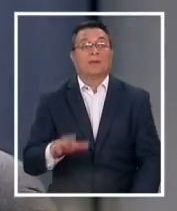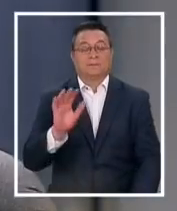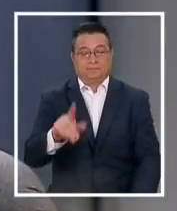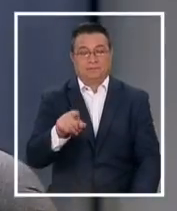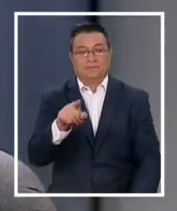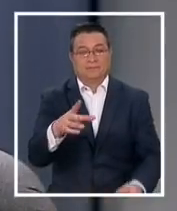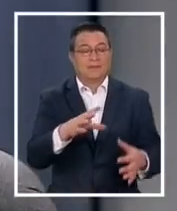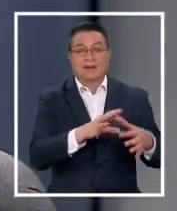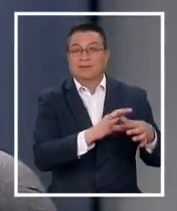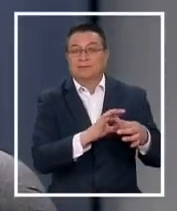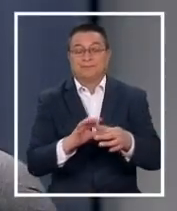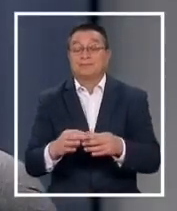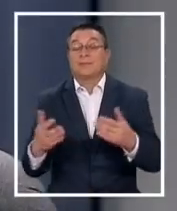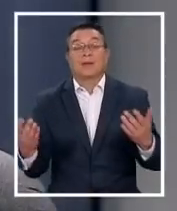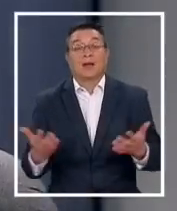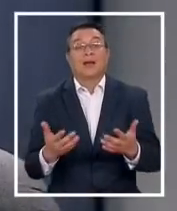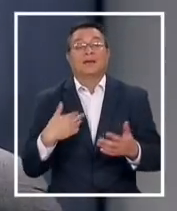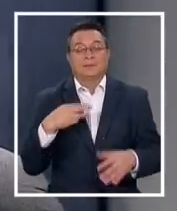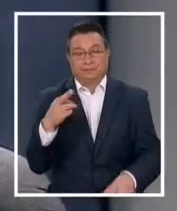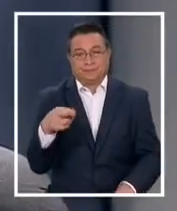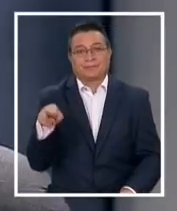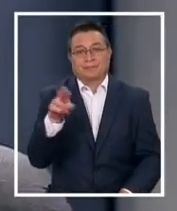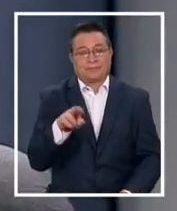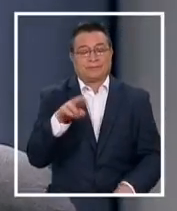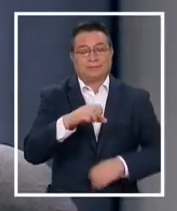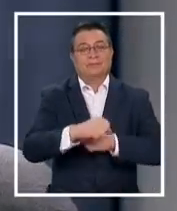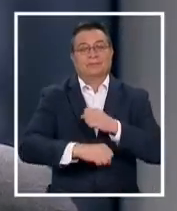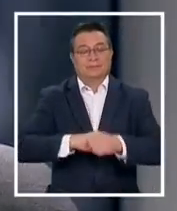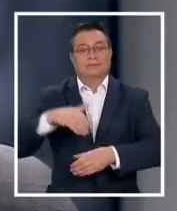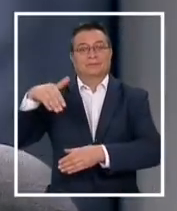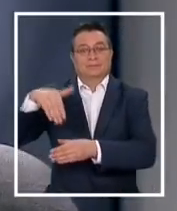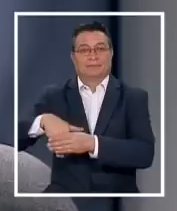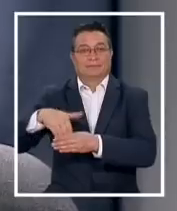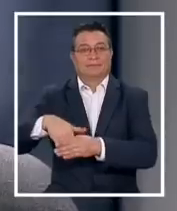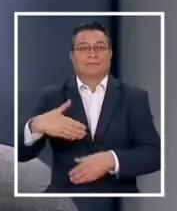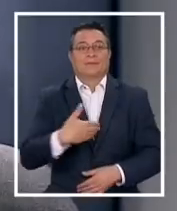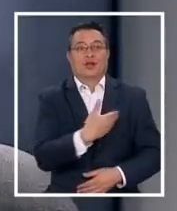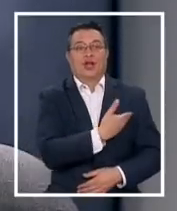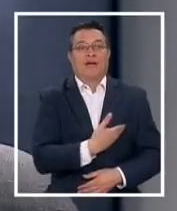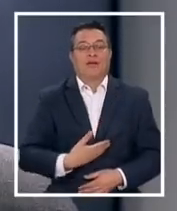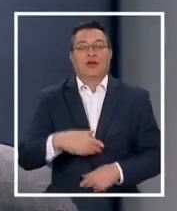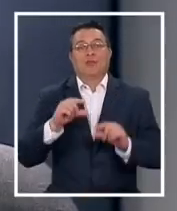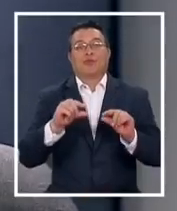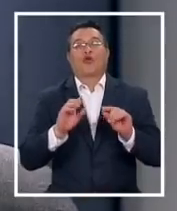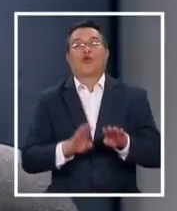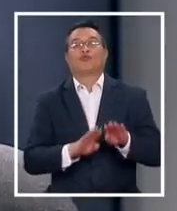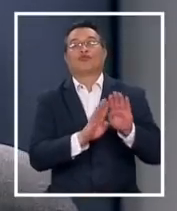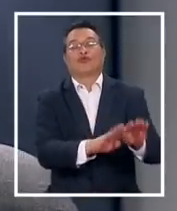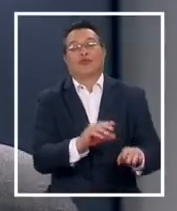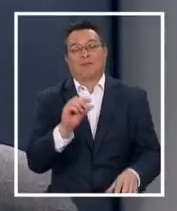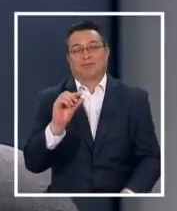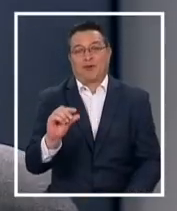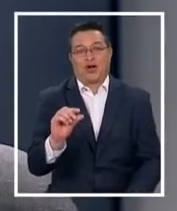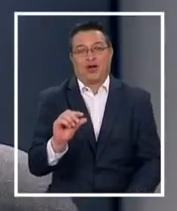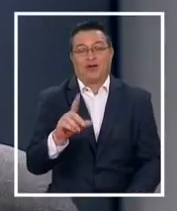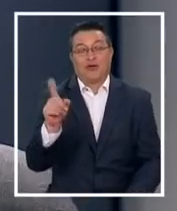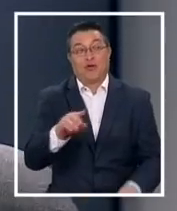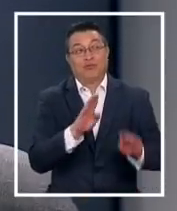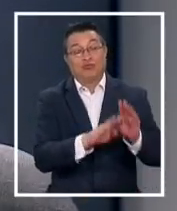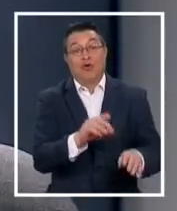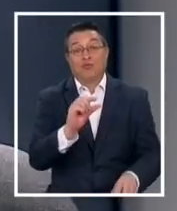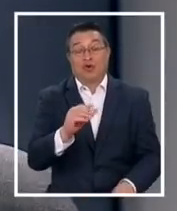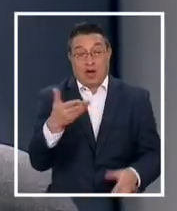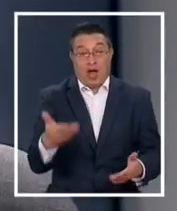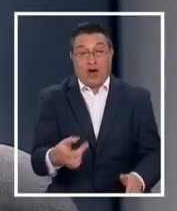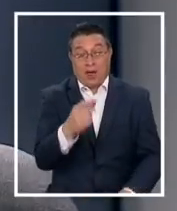que de alguna manera se reitera todos los años electorales cuando tienes un gobierno que tiene baja aprobación. Cuando el gobierno tiene baja aprobación, como